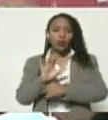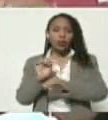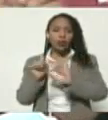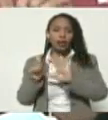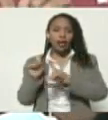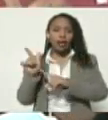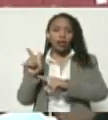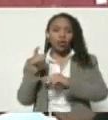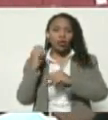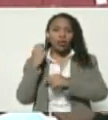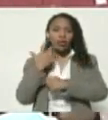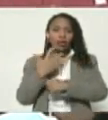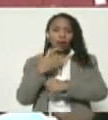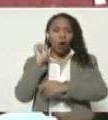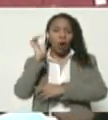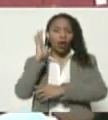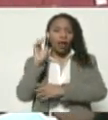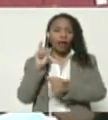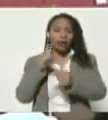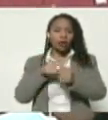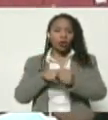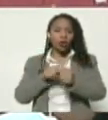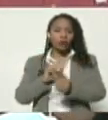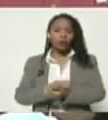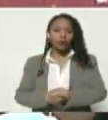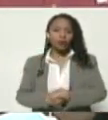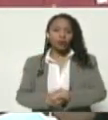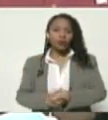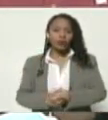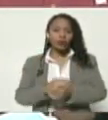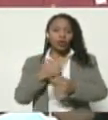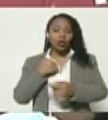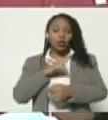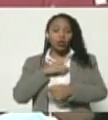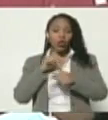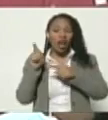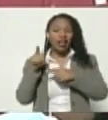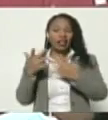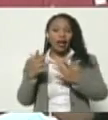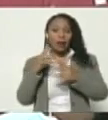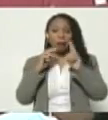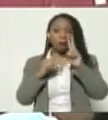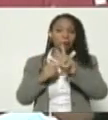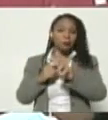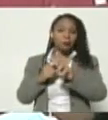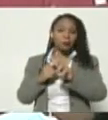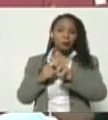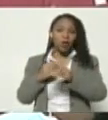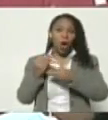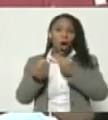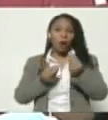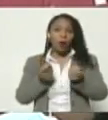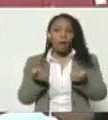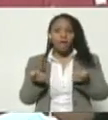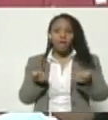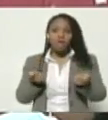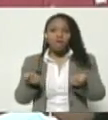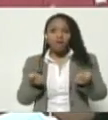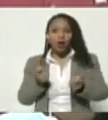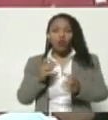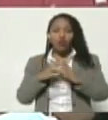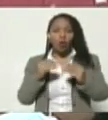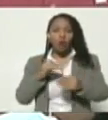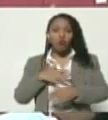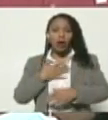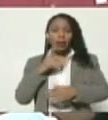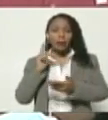163.856, eso es en tres jornadas de inscripción ahorita, y estábamos allí viendo ver cómo hacíamos para que todos pudieran